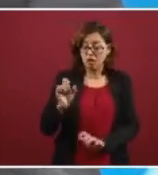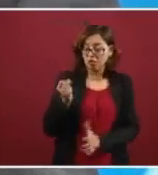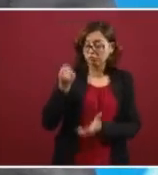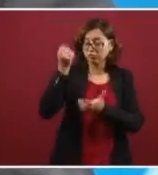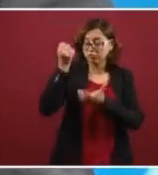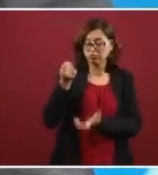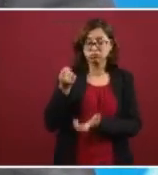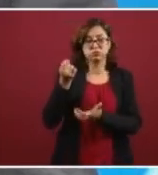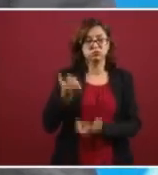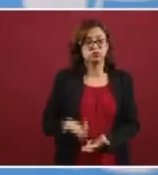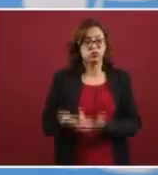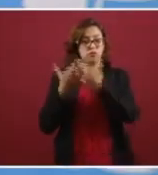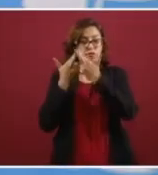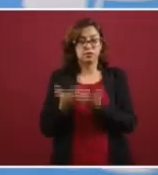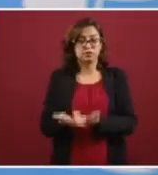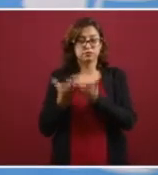para